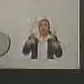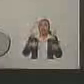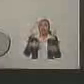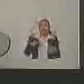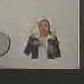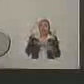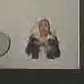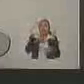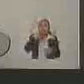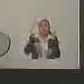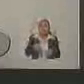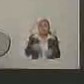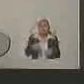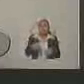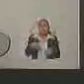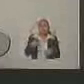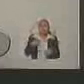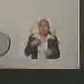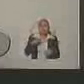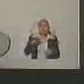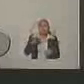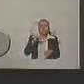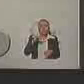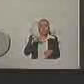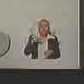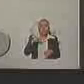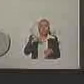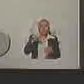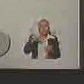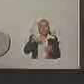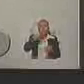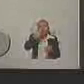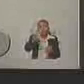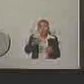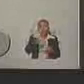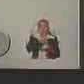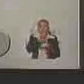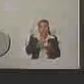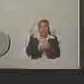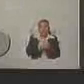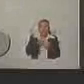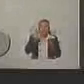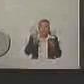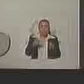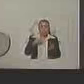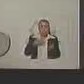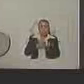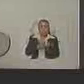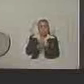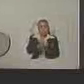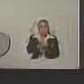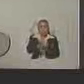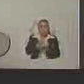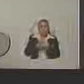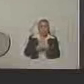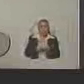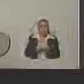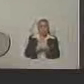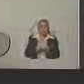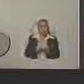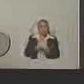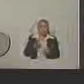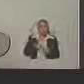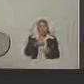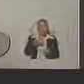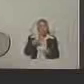te prometo que haré cumplir y cumpliré las leyes que de mi constitución emanan,